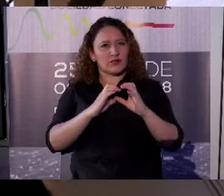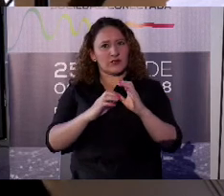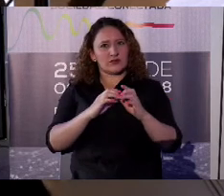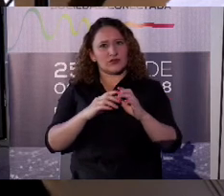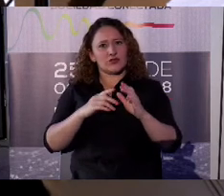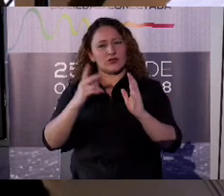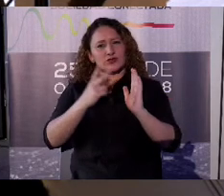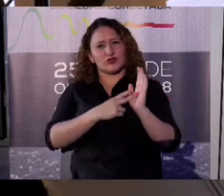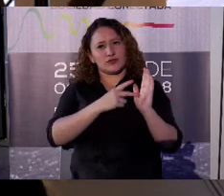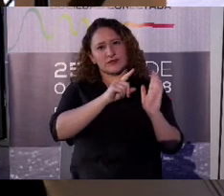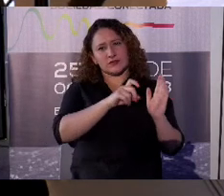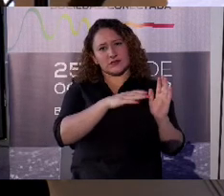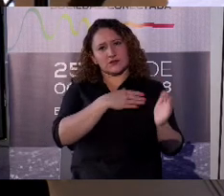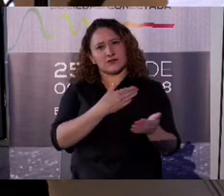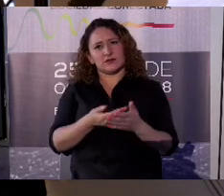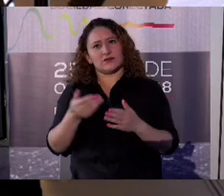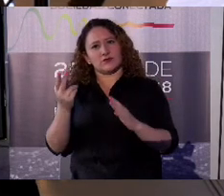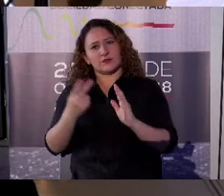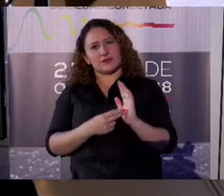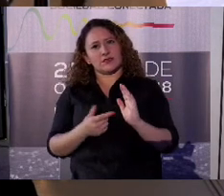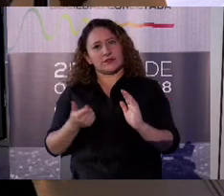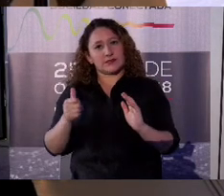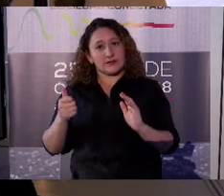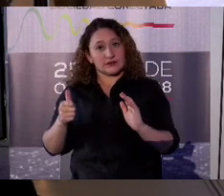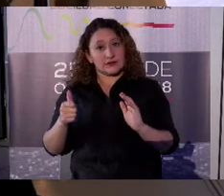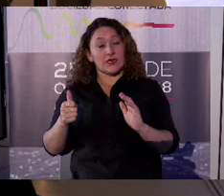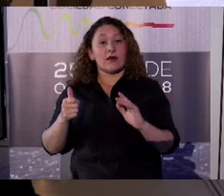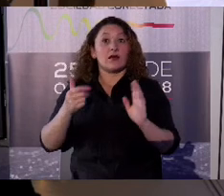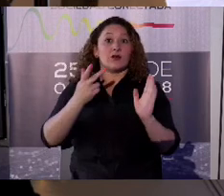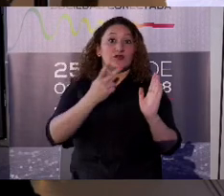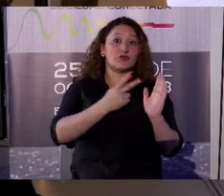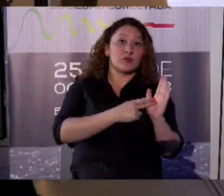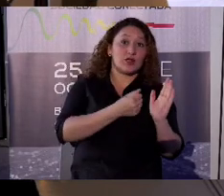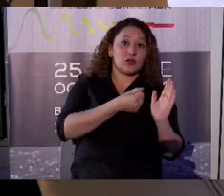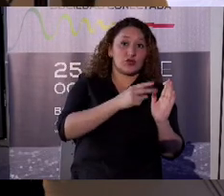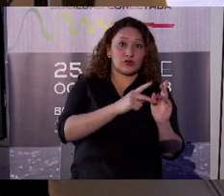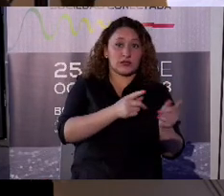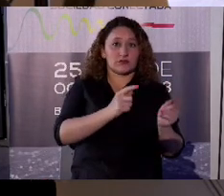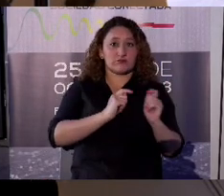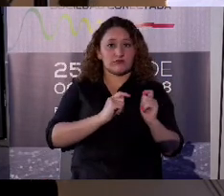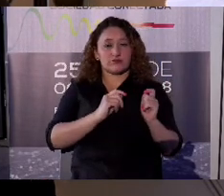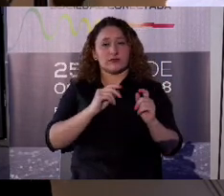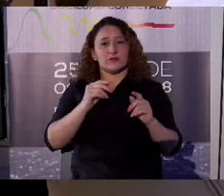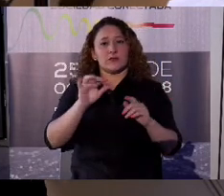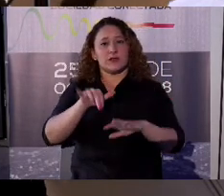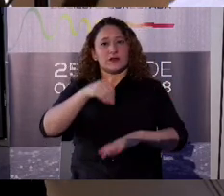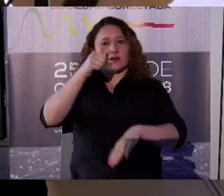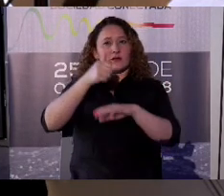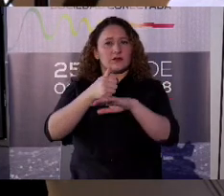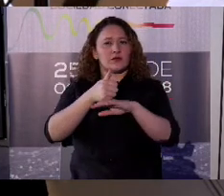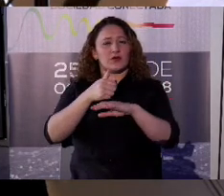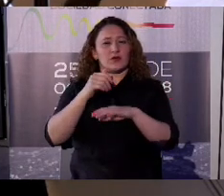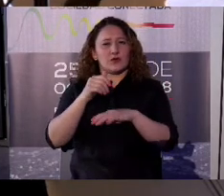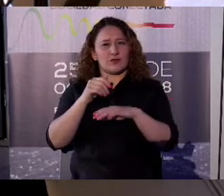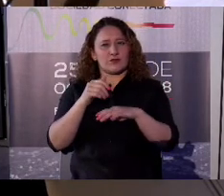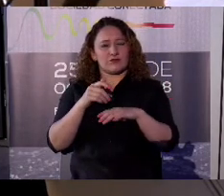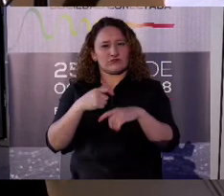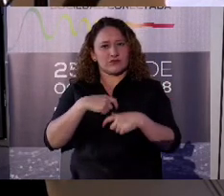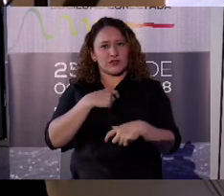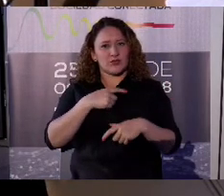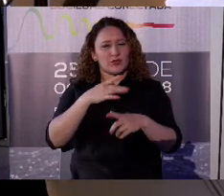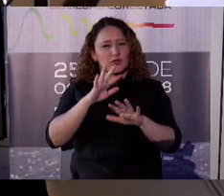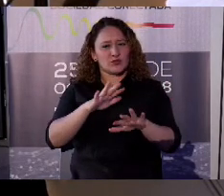año 2006 al año 2010. Y desde el año 2012 estoy a cargo como director ejecutivo de la Asociación